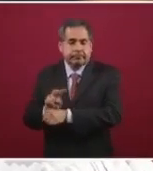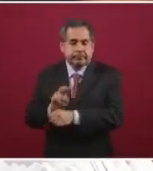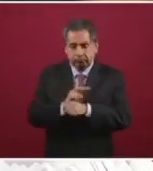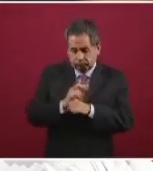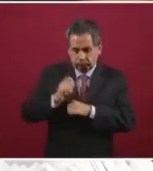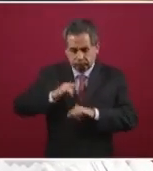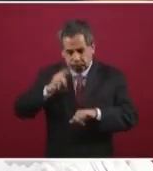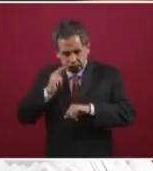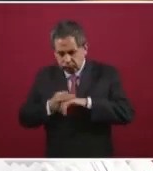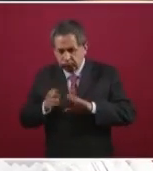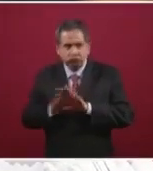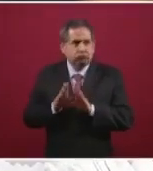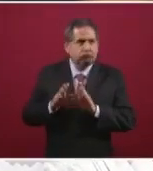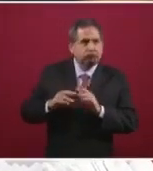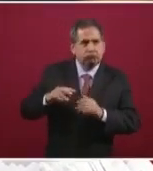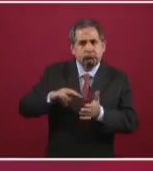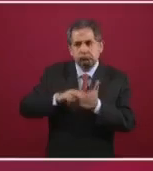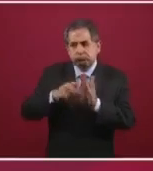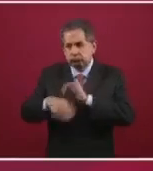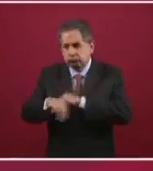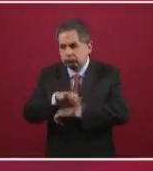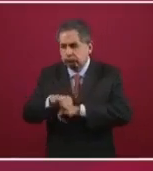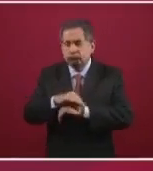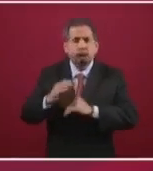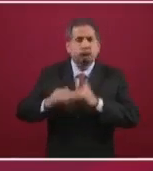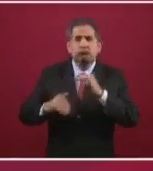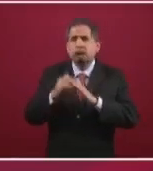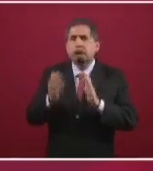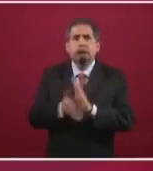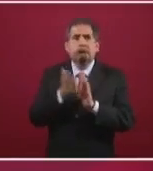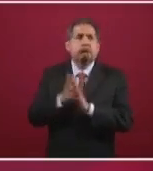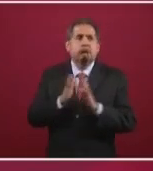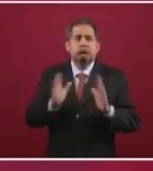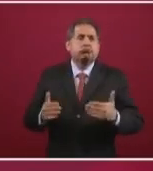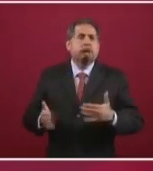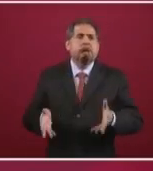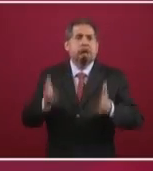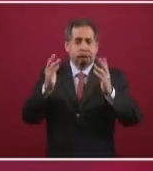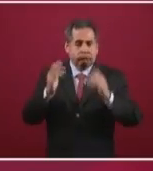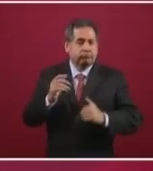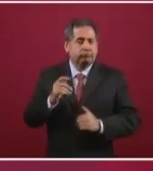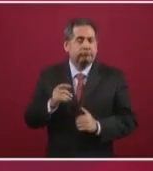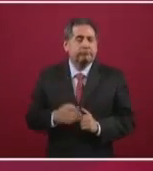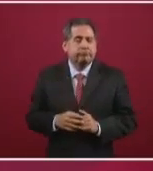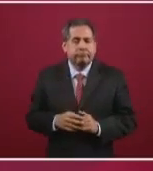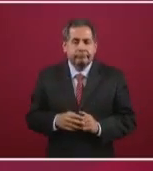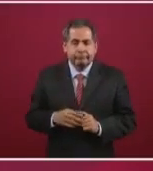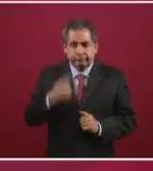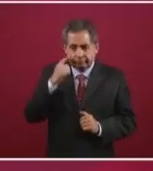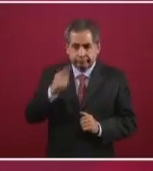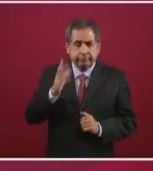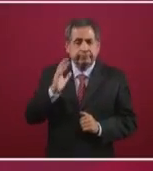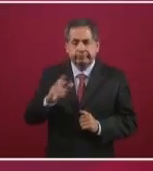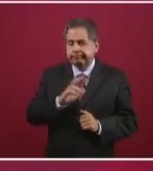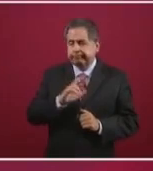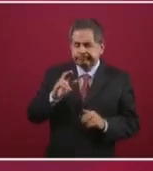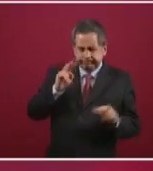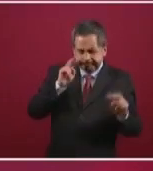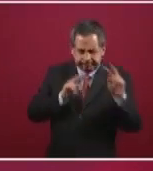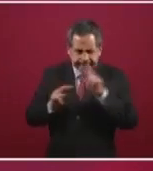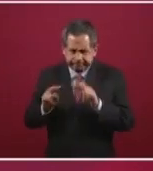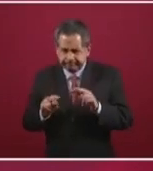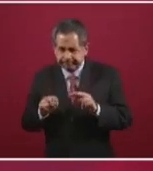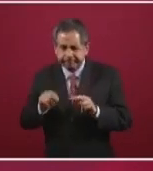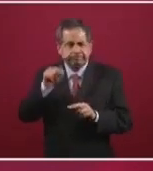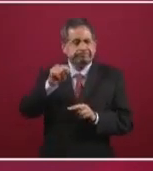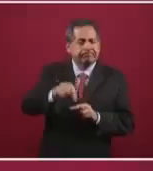dependencia que se encargará de construir estas instalaciones. Ya se han hecho reconocimientos a los